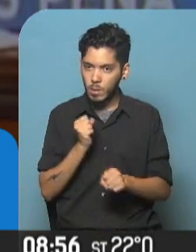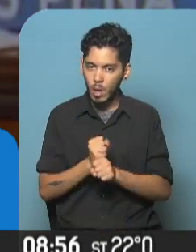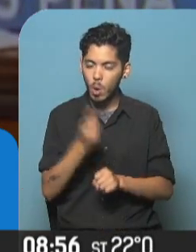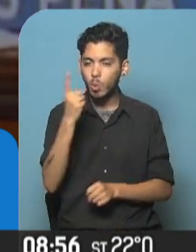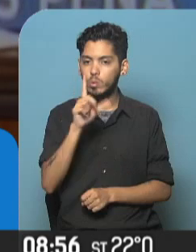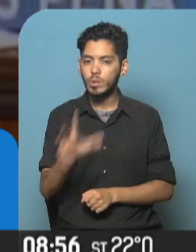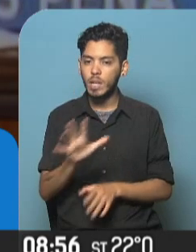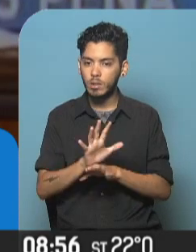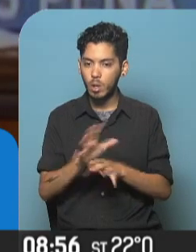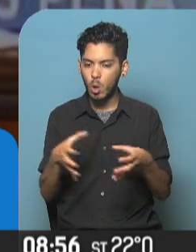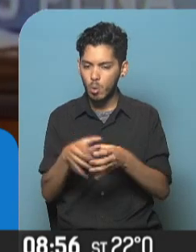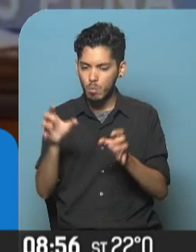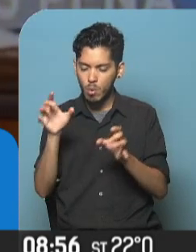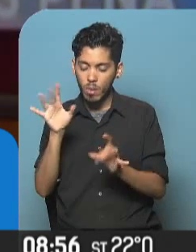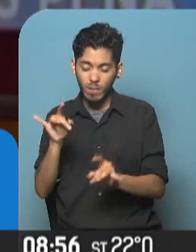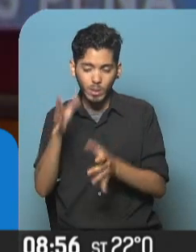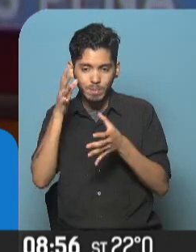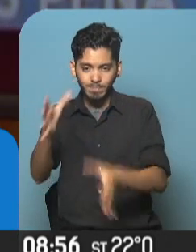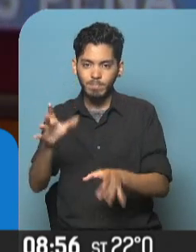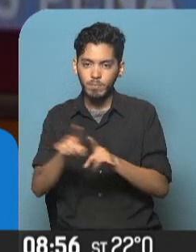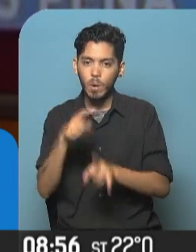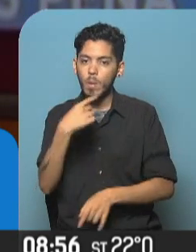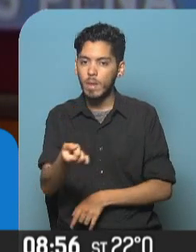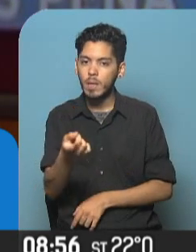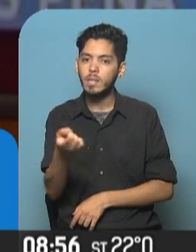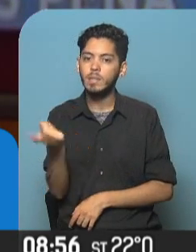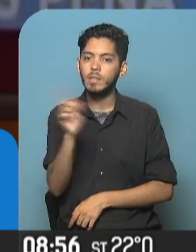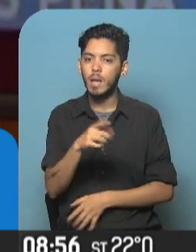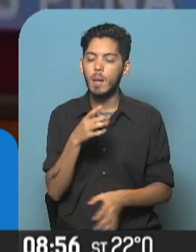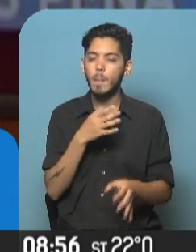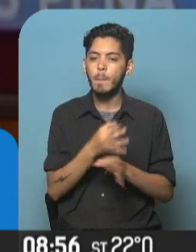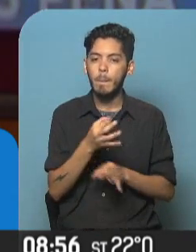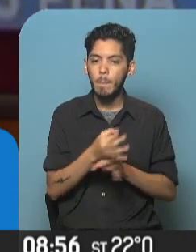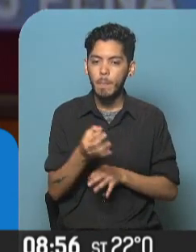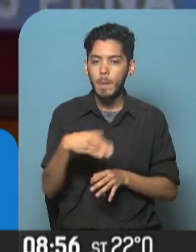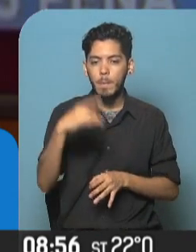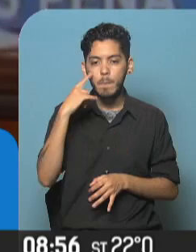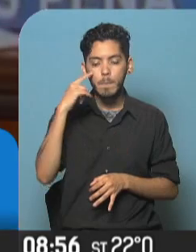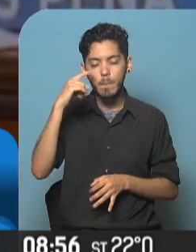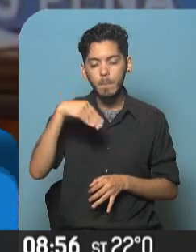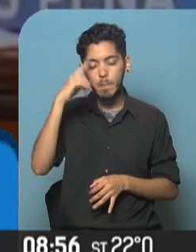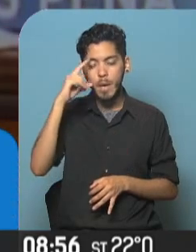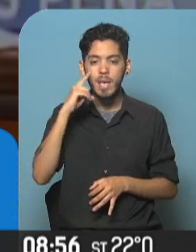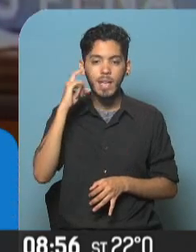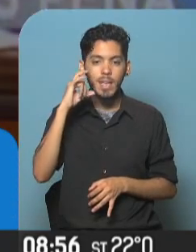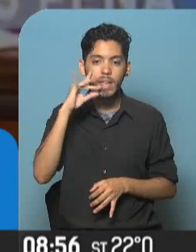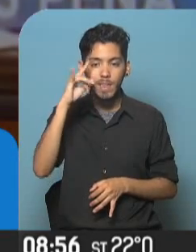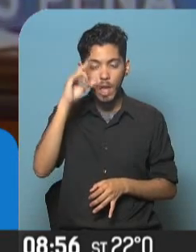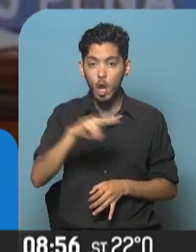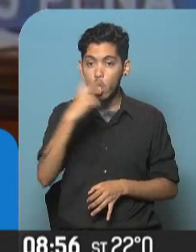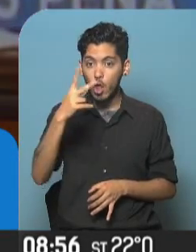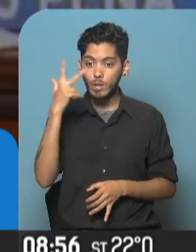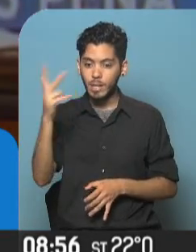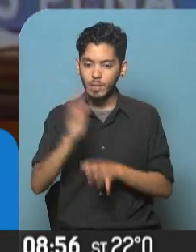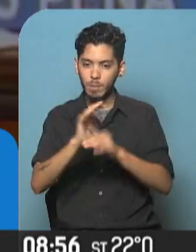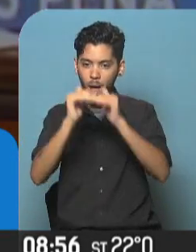con muchísimas dificultades y como dice nuestra mentora de graciela fernández meijide el tercio los dos tercios están arriba